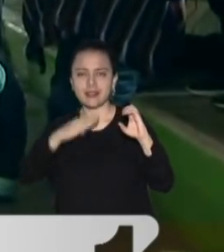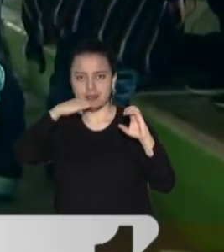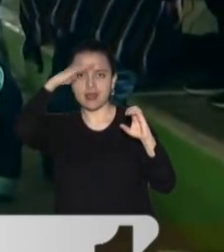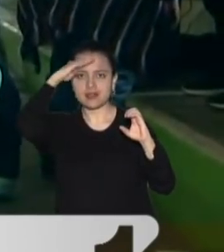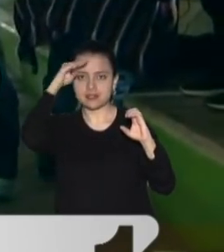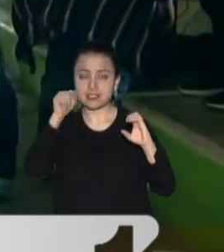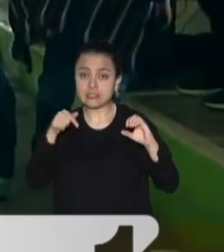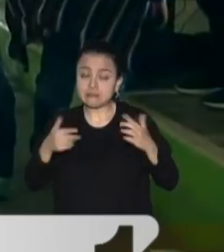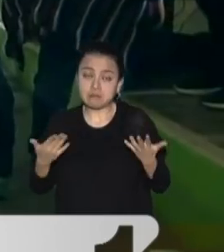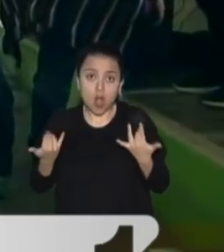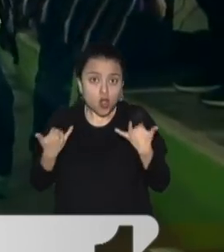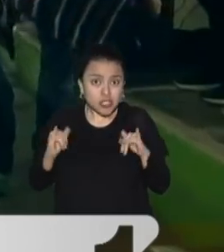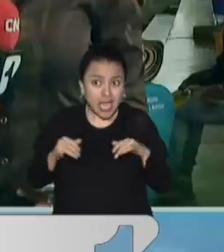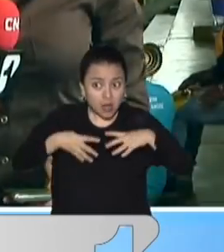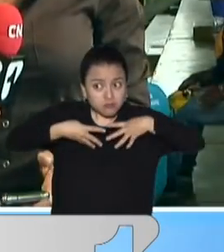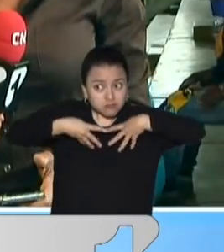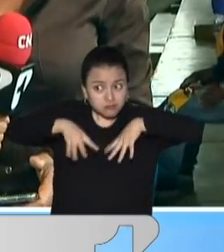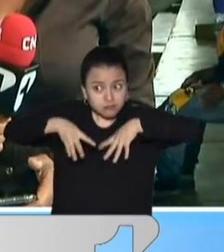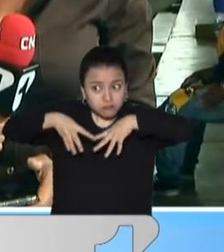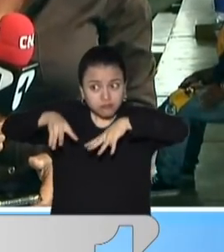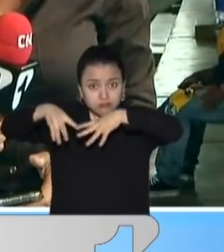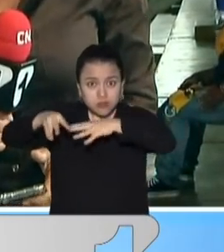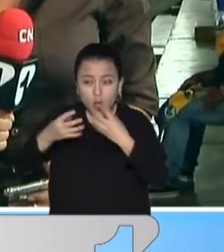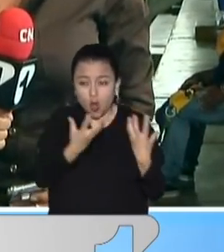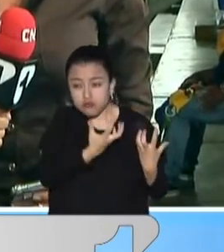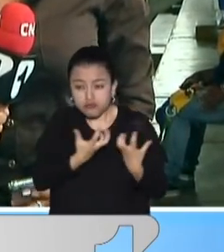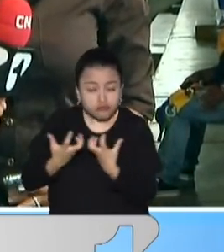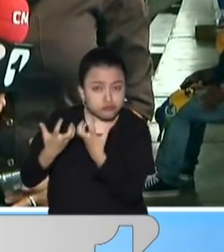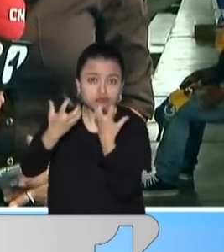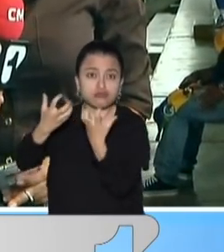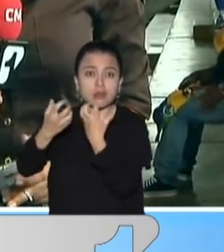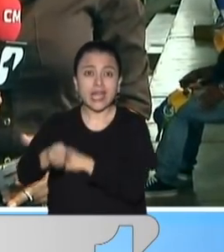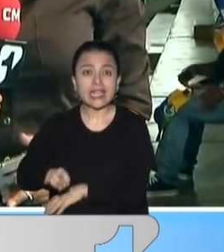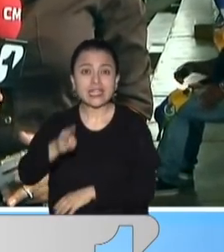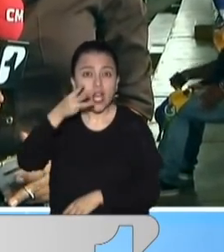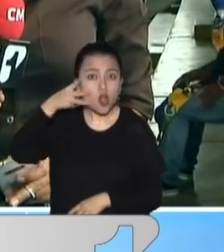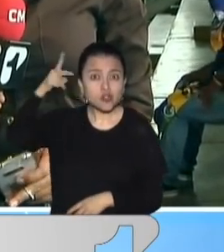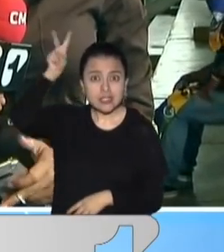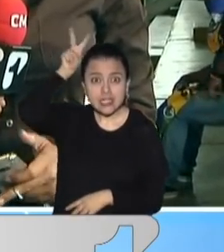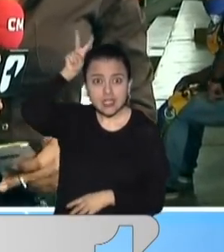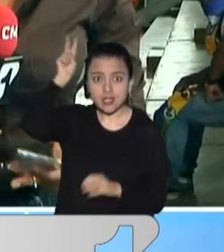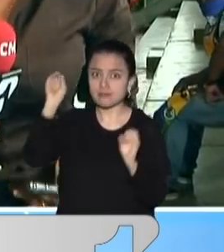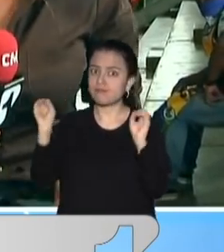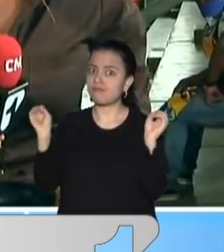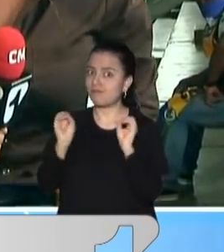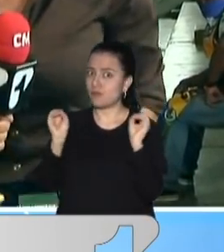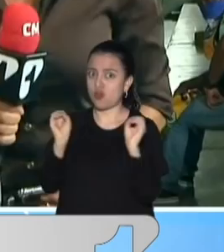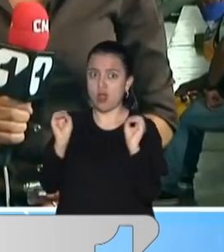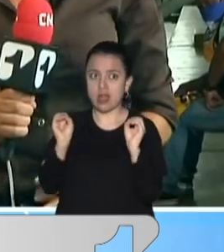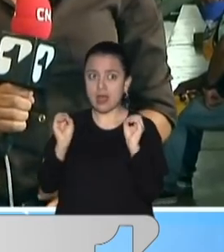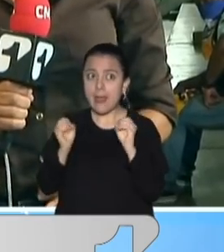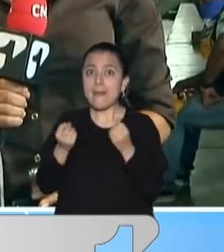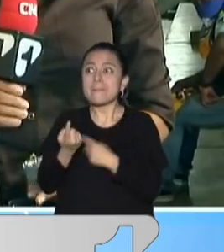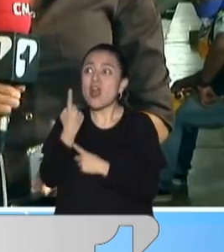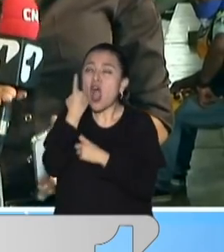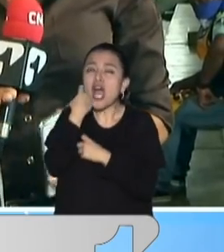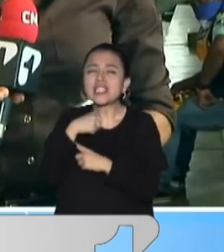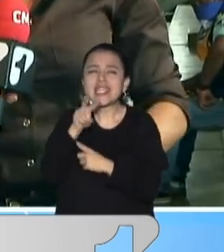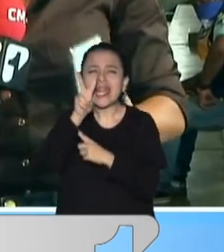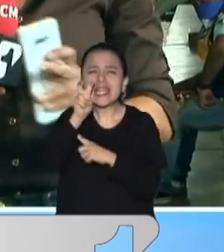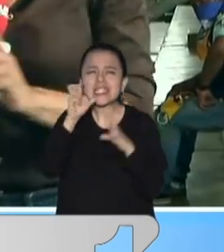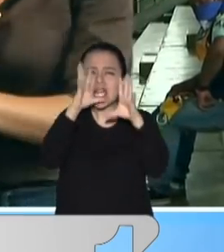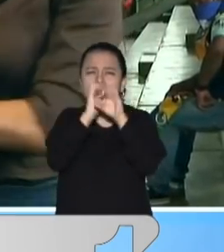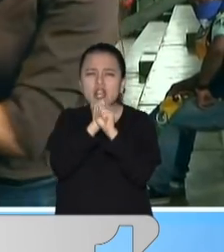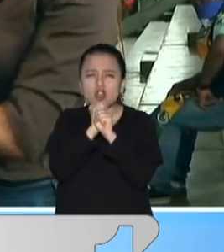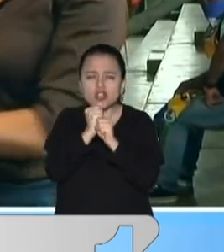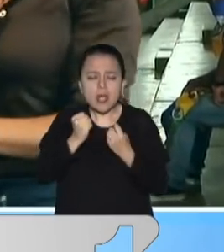no ha empezado esta movilización. Ellos tienen previstas diferentes marchas durante todo el día, pero llegaron apenas ayer a las 7 de la noche. Se